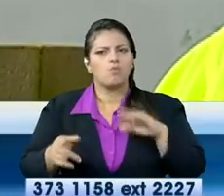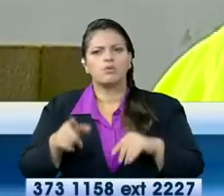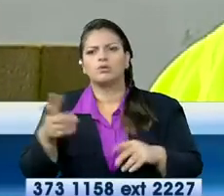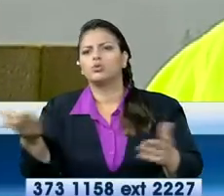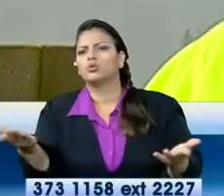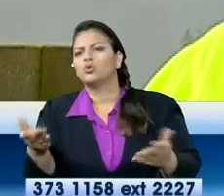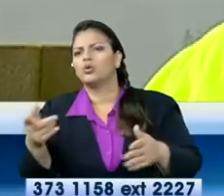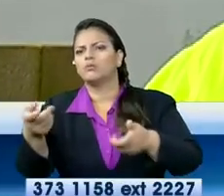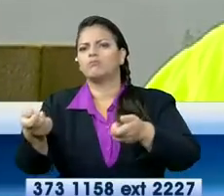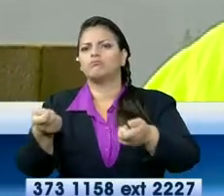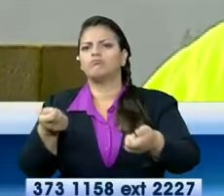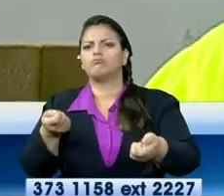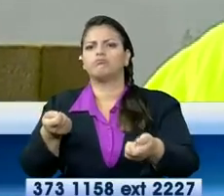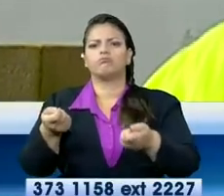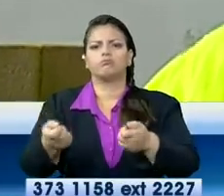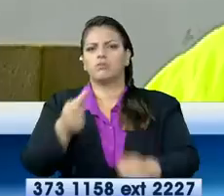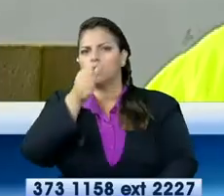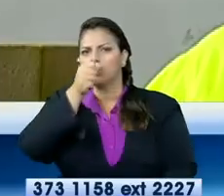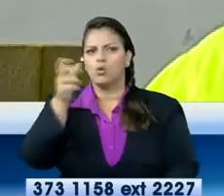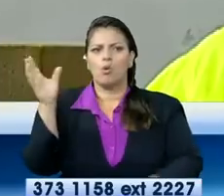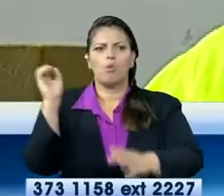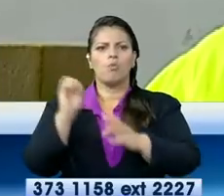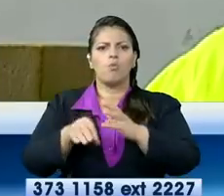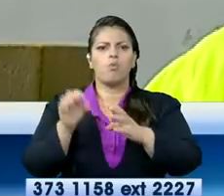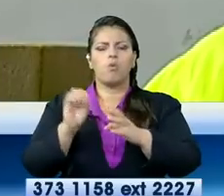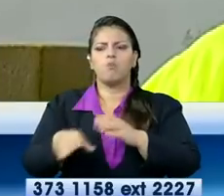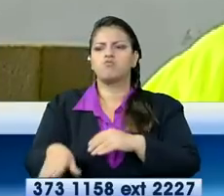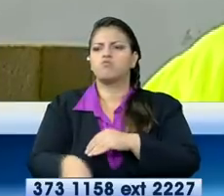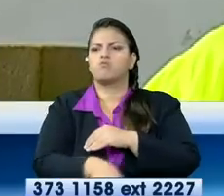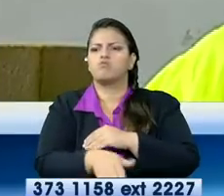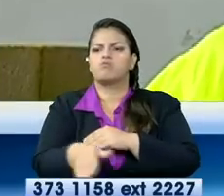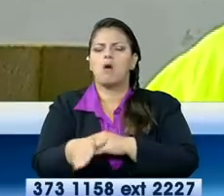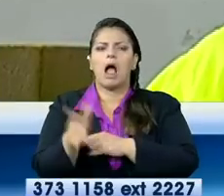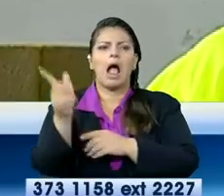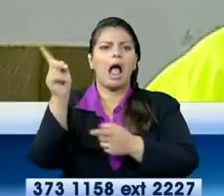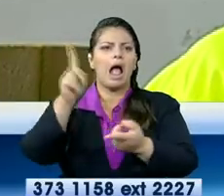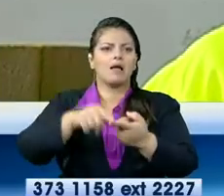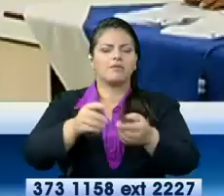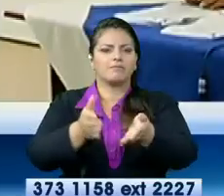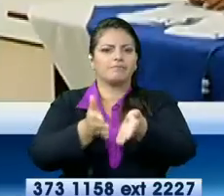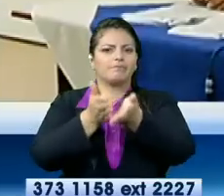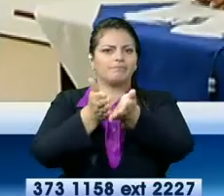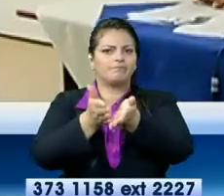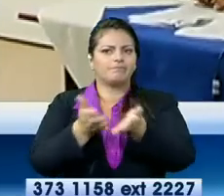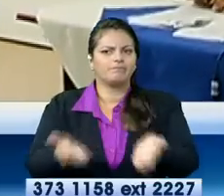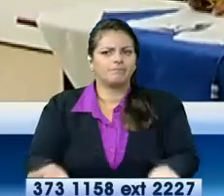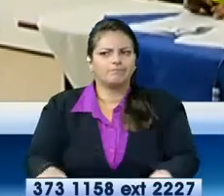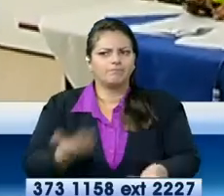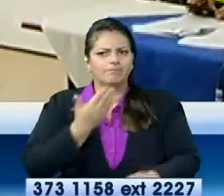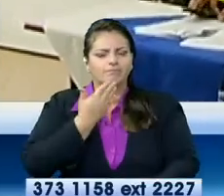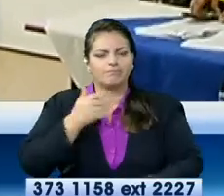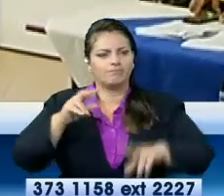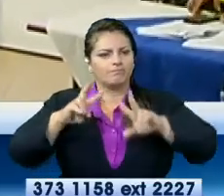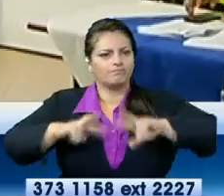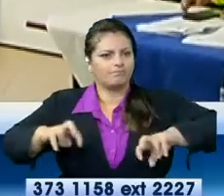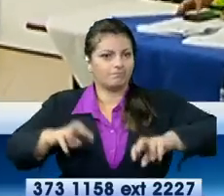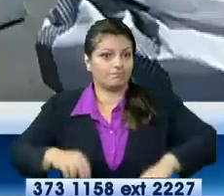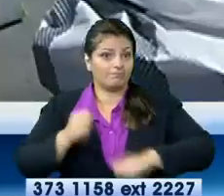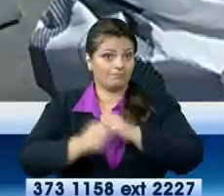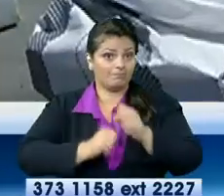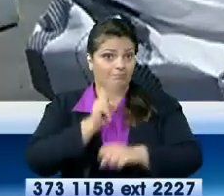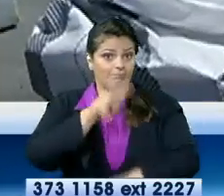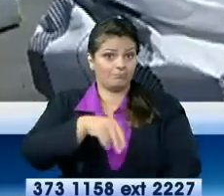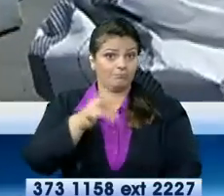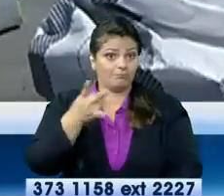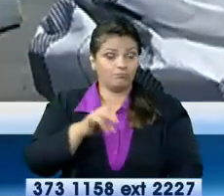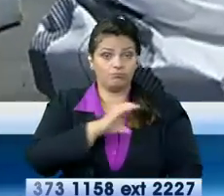tráiler iban a contaminar hacia el puerto y logre salir hacia su lugar de destino. En lo que va del año 2017, la policía